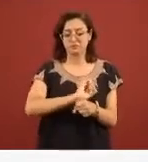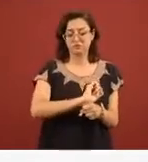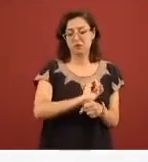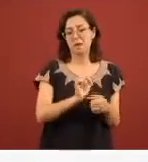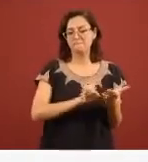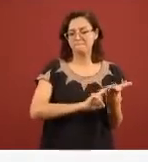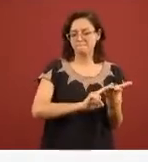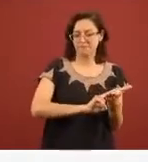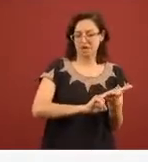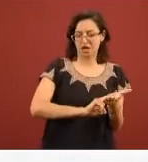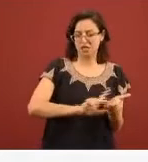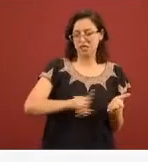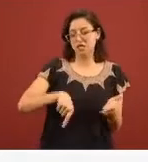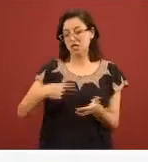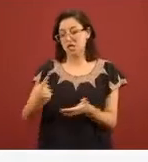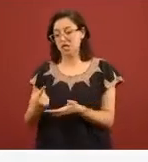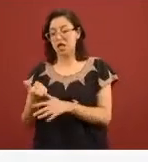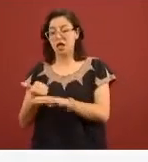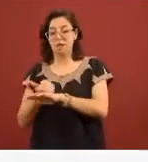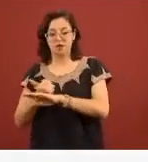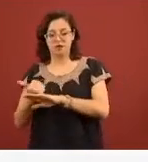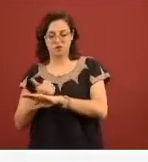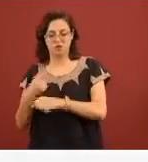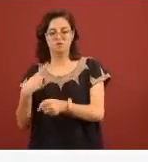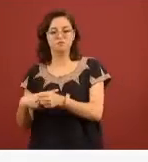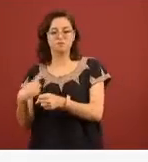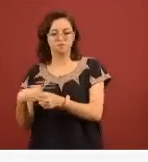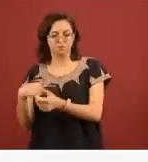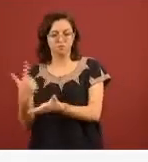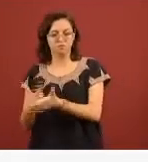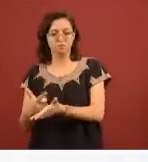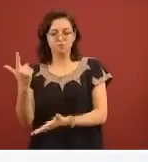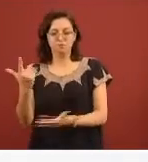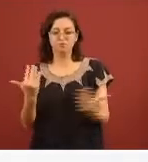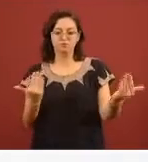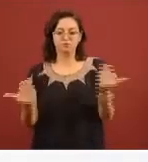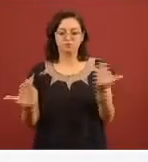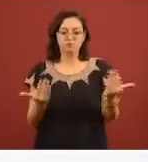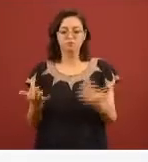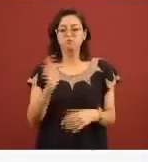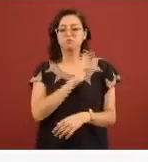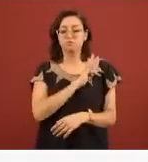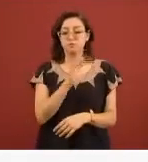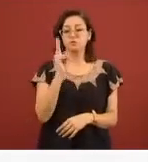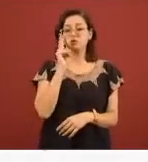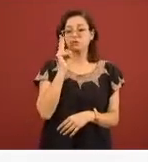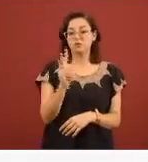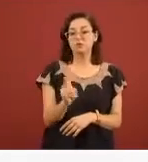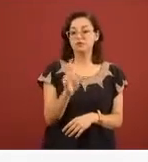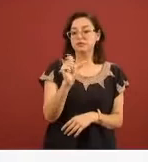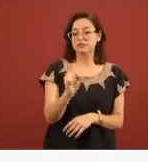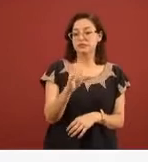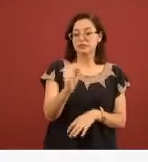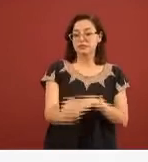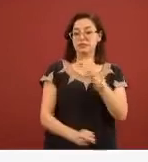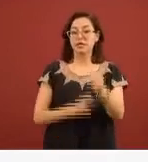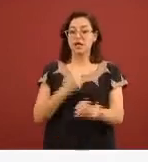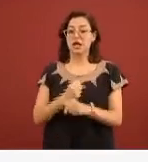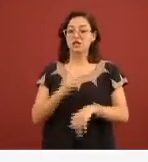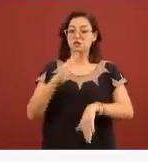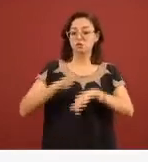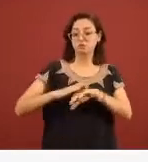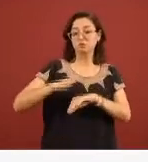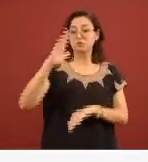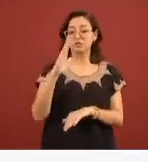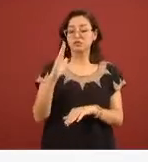la enfermedad grave. Y aquí podemos seguir notando cómo a partir de los 60 años de edad y en los